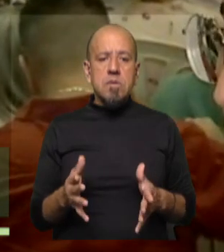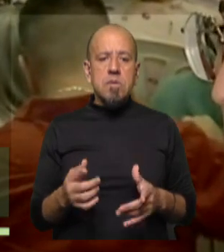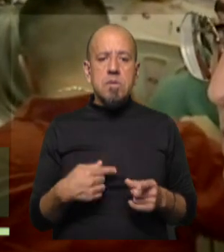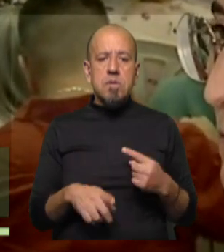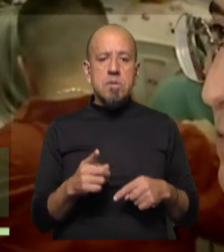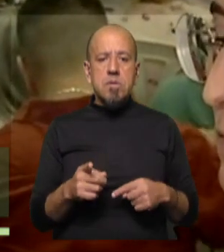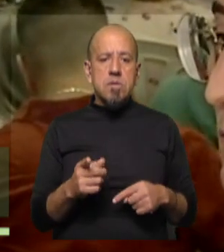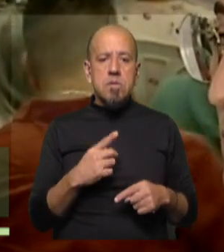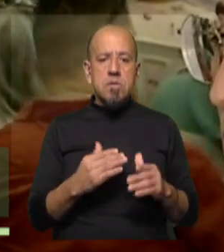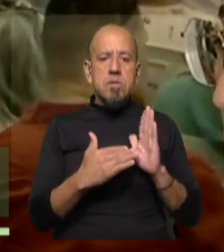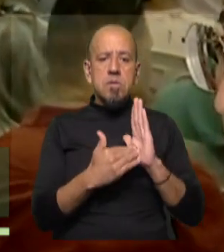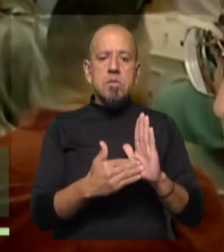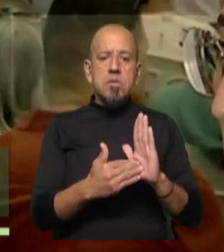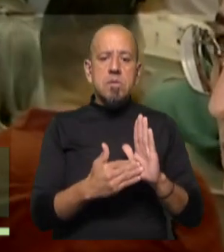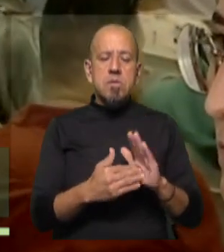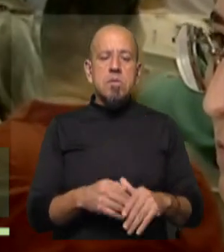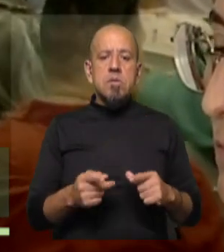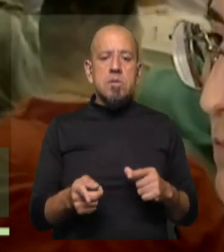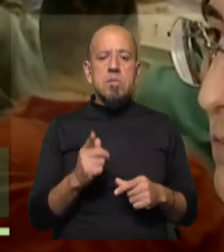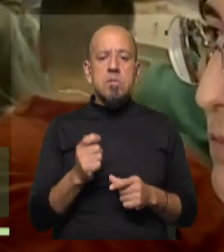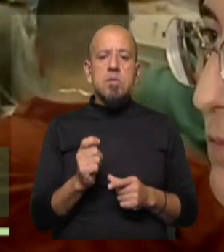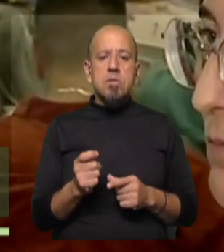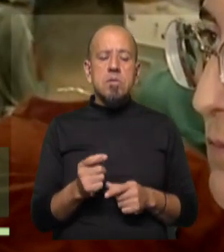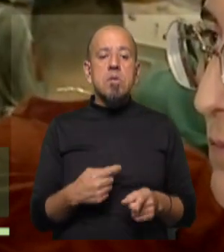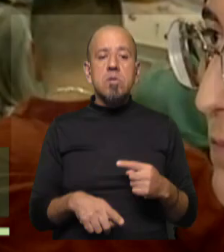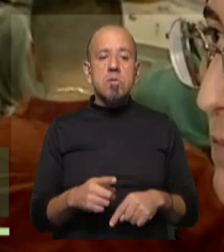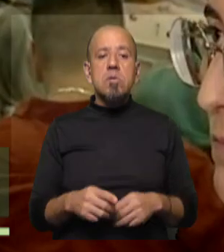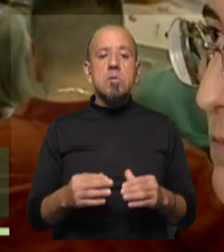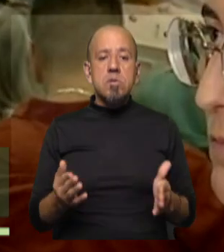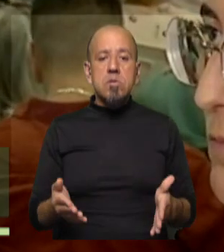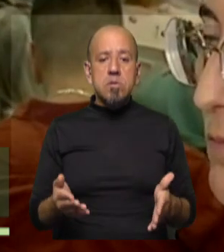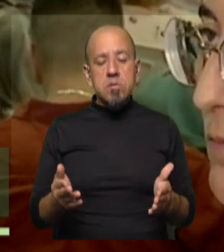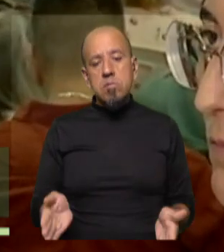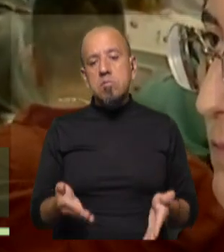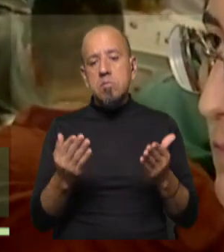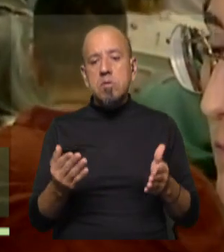siente representado cada uno y por quién. Así que si sale a la cancha, bárbaro, va a ayudar al partido.